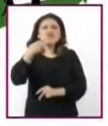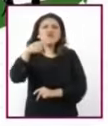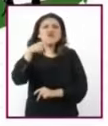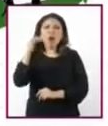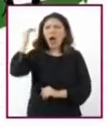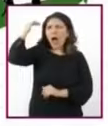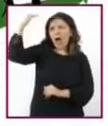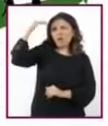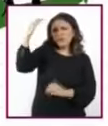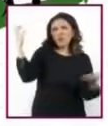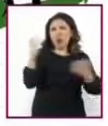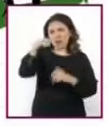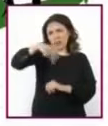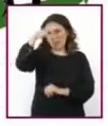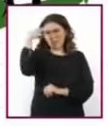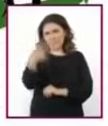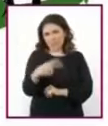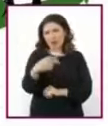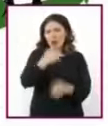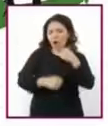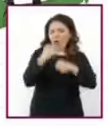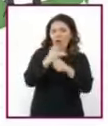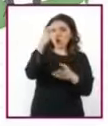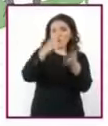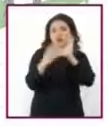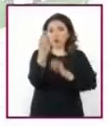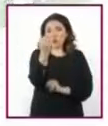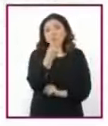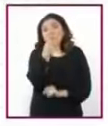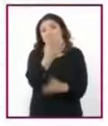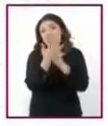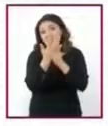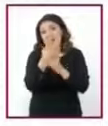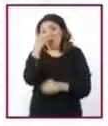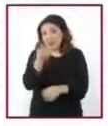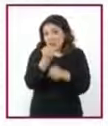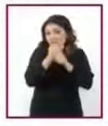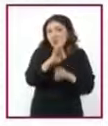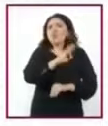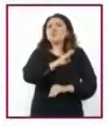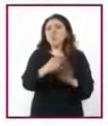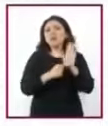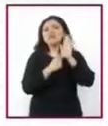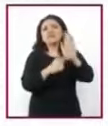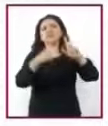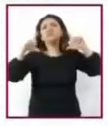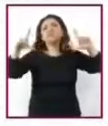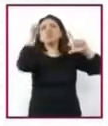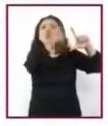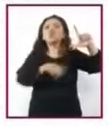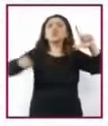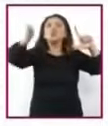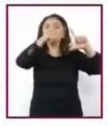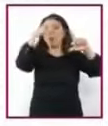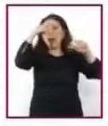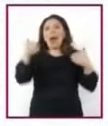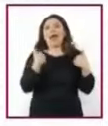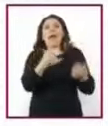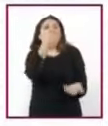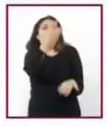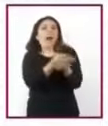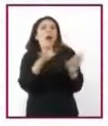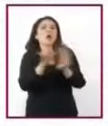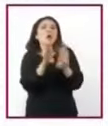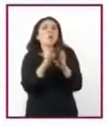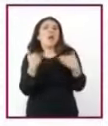en adultos, realizada en México en 2009, estos datos se pueden presentar en una gráfica circular para